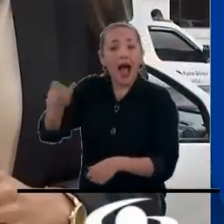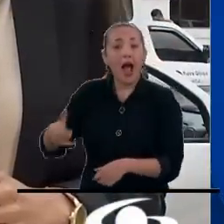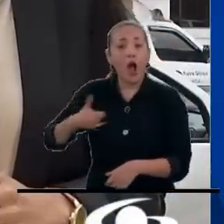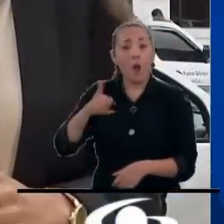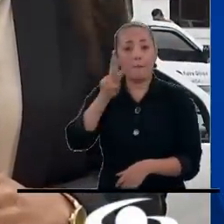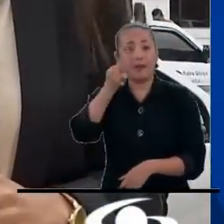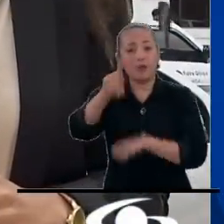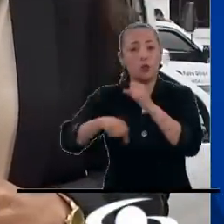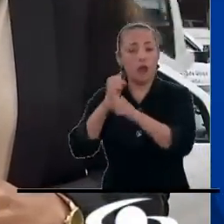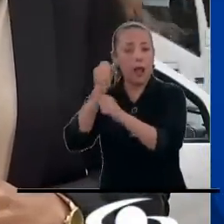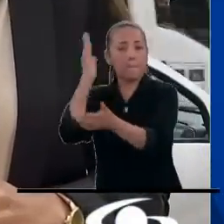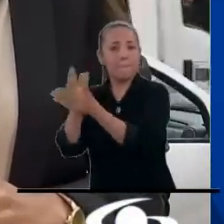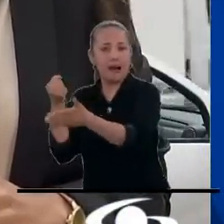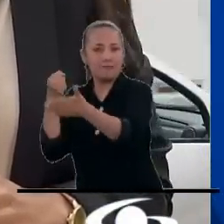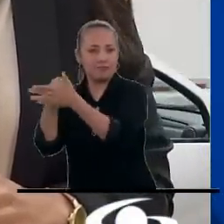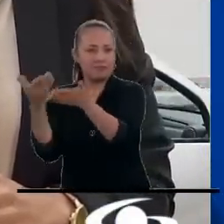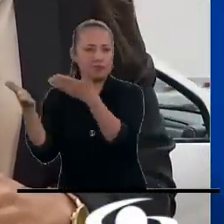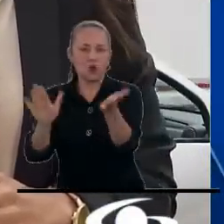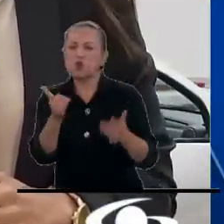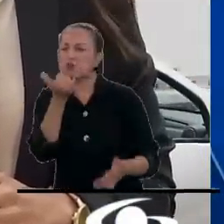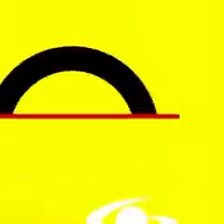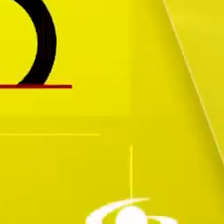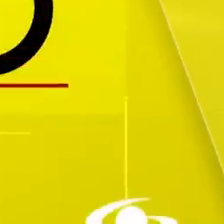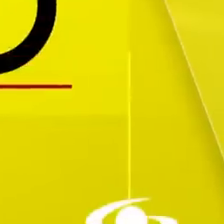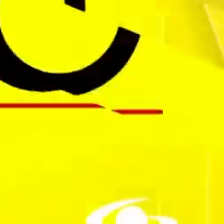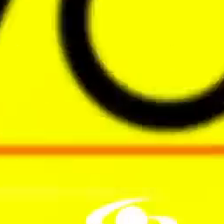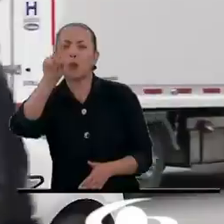falleció. Luisa Polo, ¿qué fue lo que pasó?